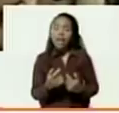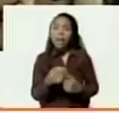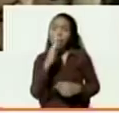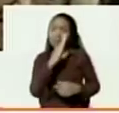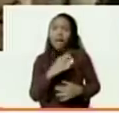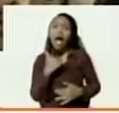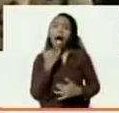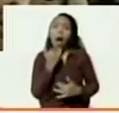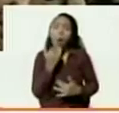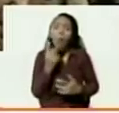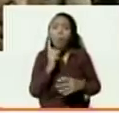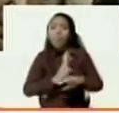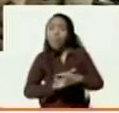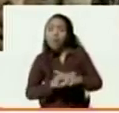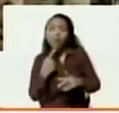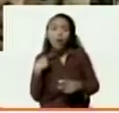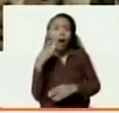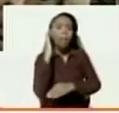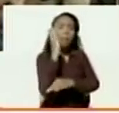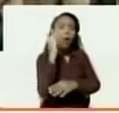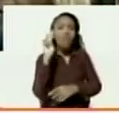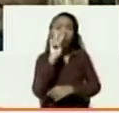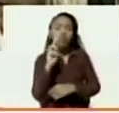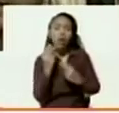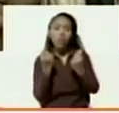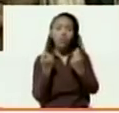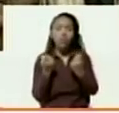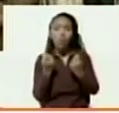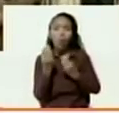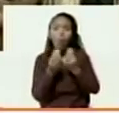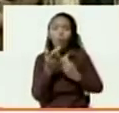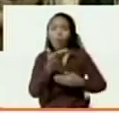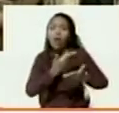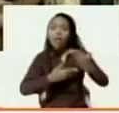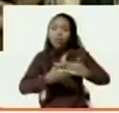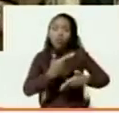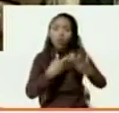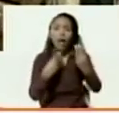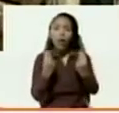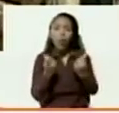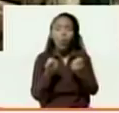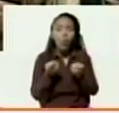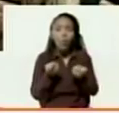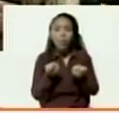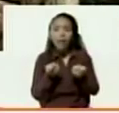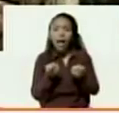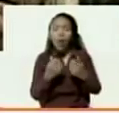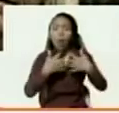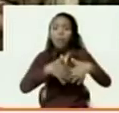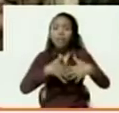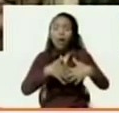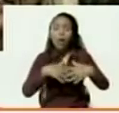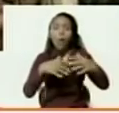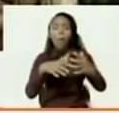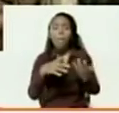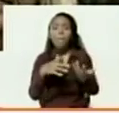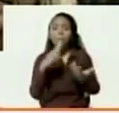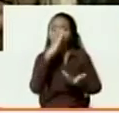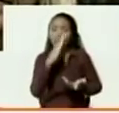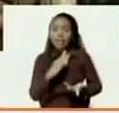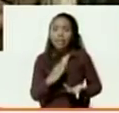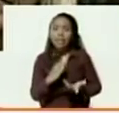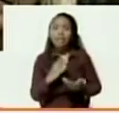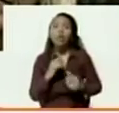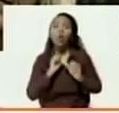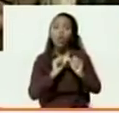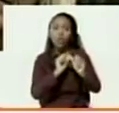ha sancionado económicamente a Venezuela? ¿Cómo están las relaciones económicas? ¿Los empresarios brasileños siguen